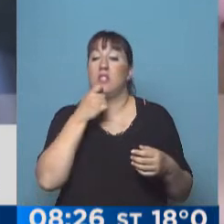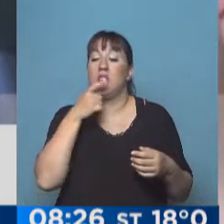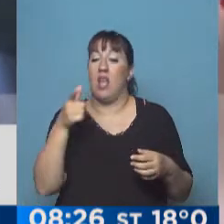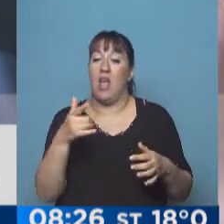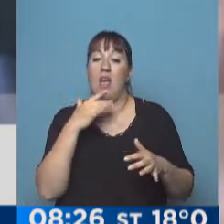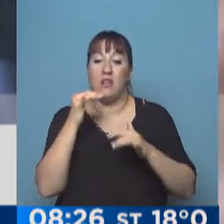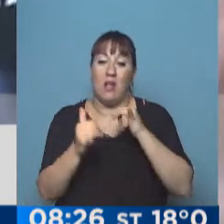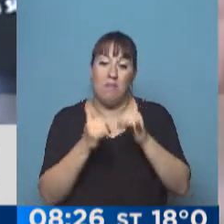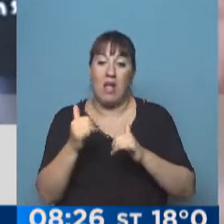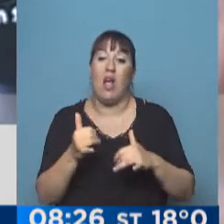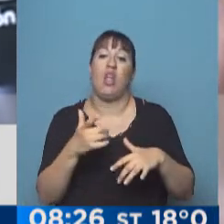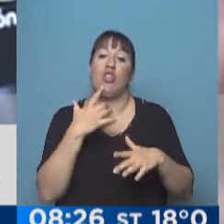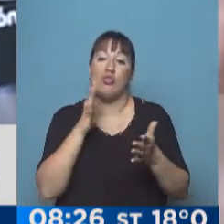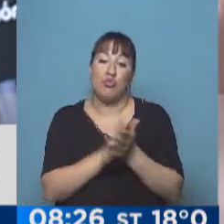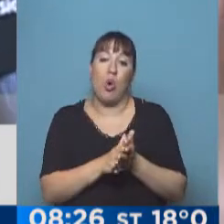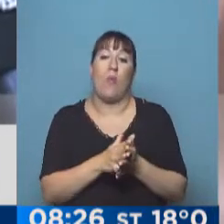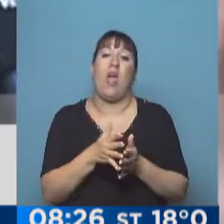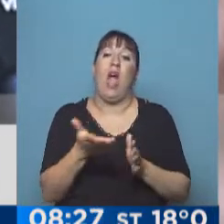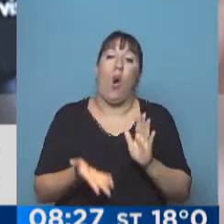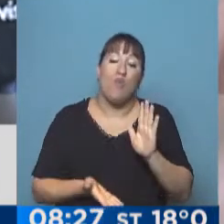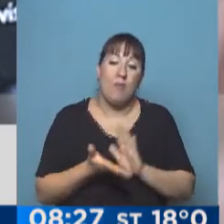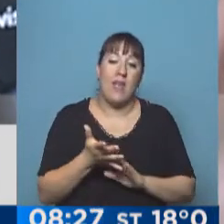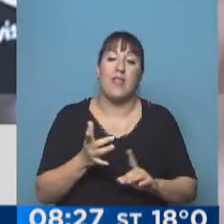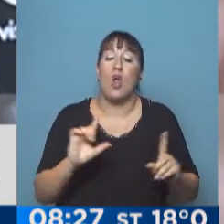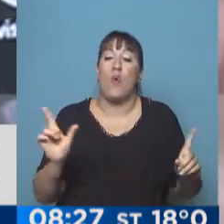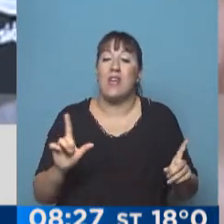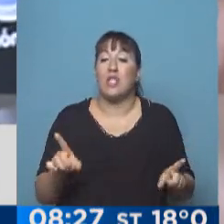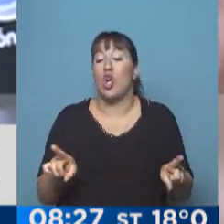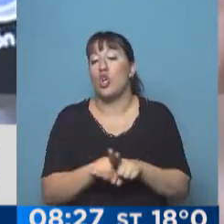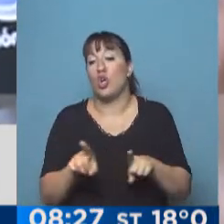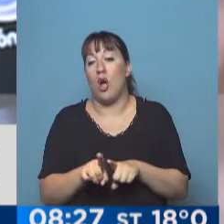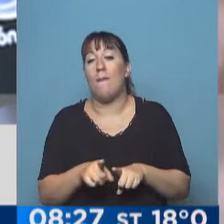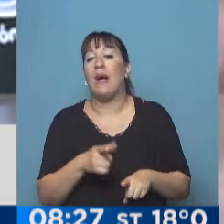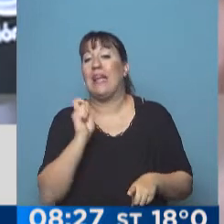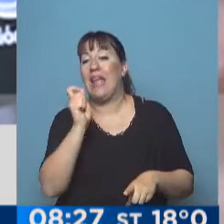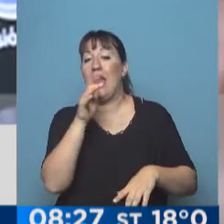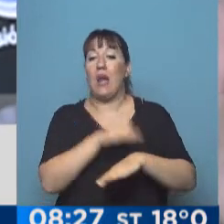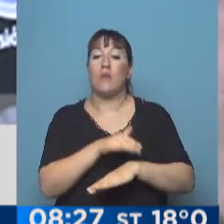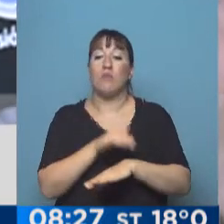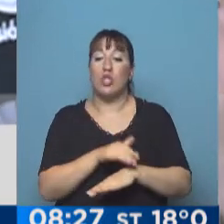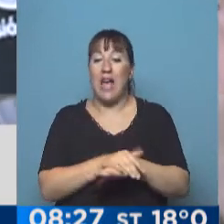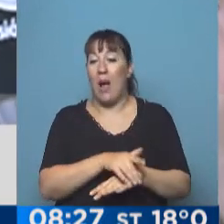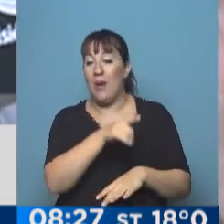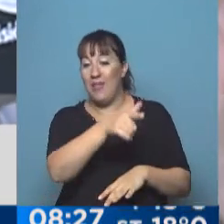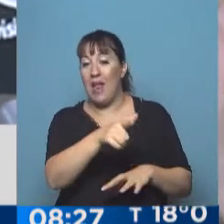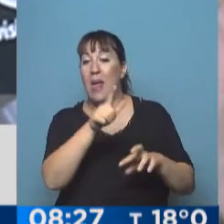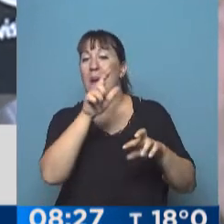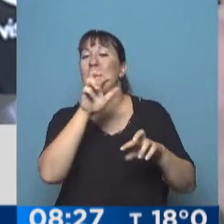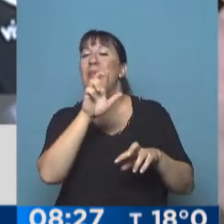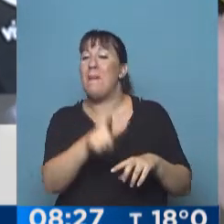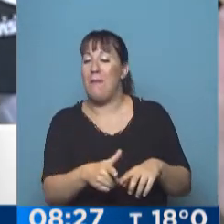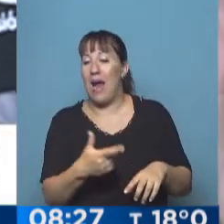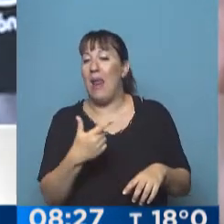semejante aumento no es que lo justifique a los aloja los responsables de la planificación pero no puedo evitar